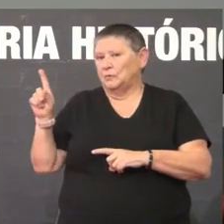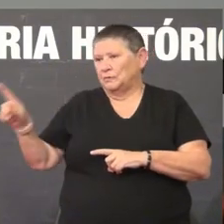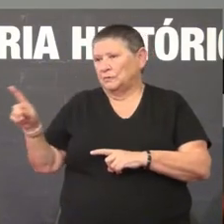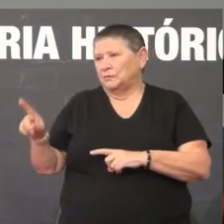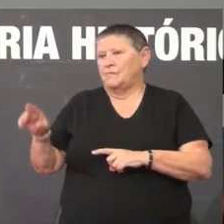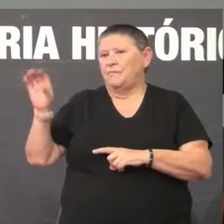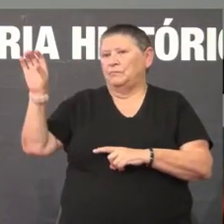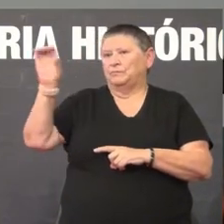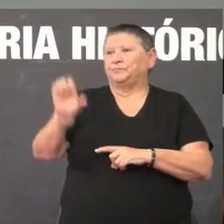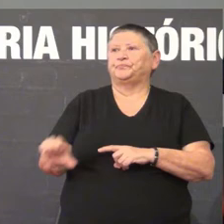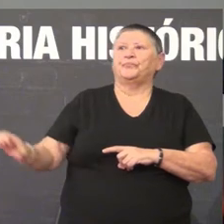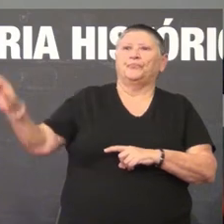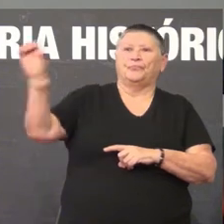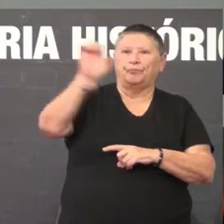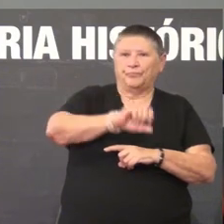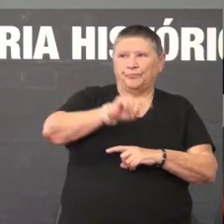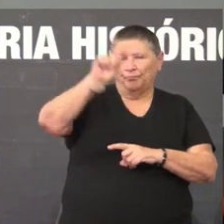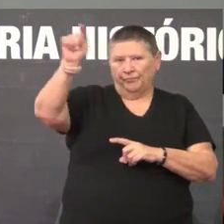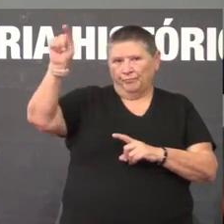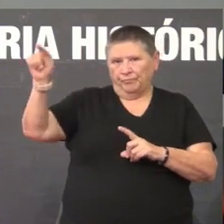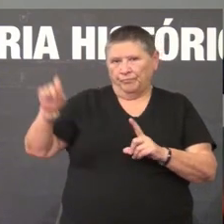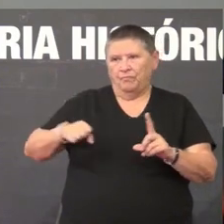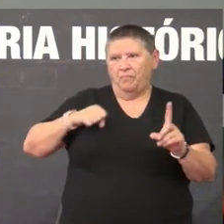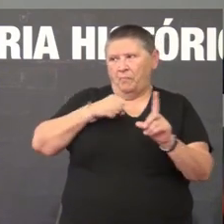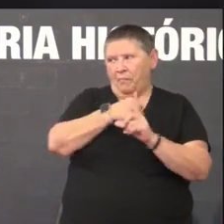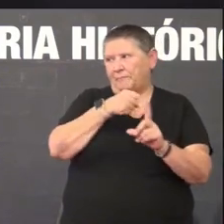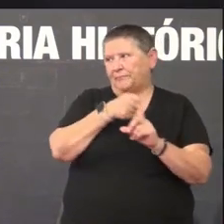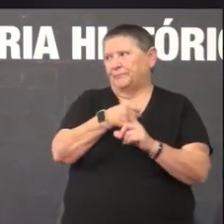aliados, de Europa, de todo el mundo que le presiona.